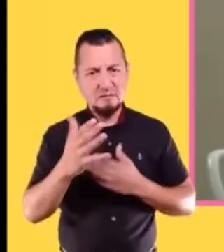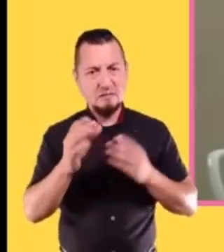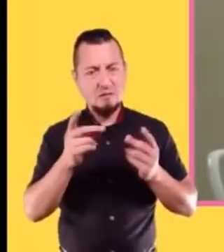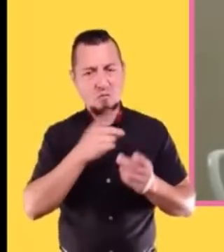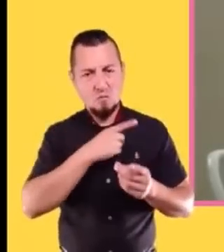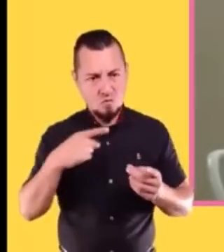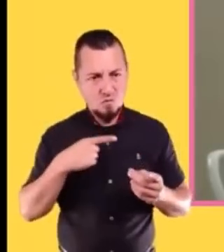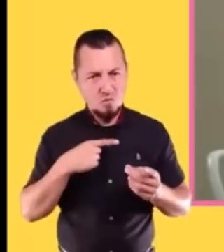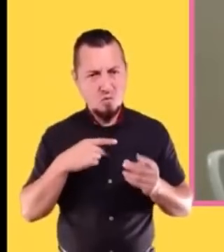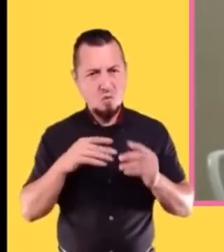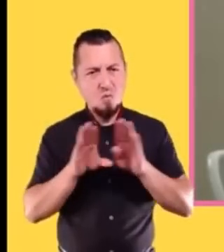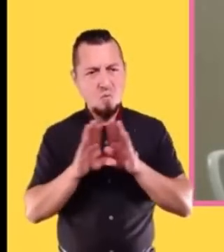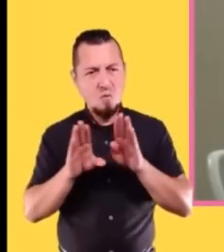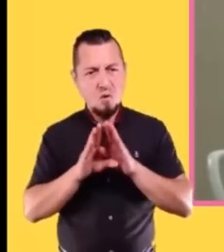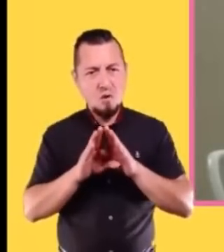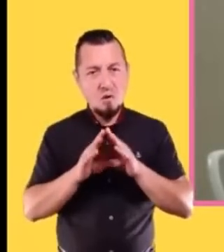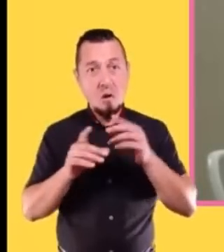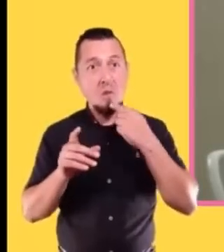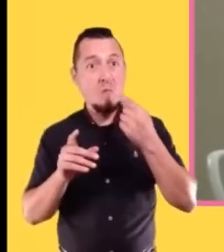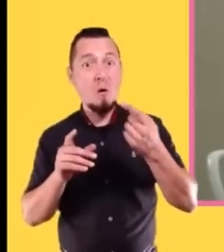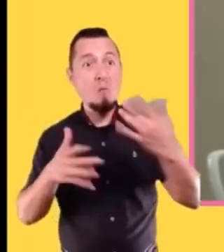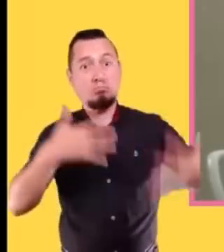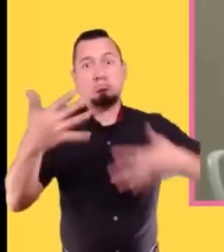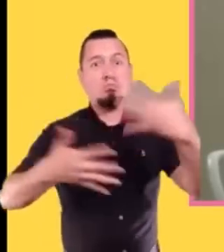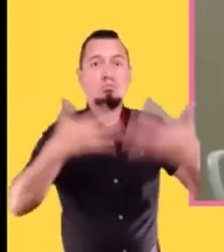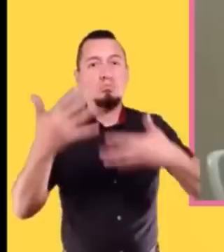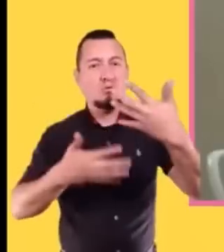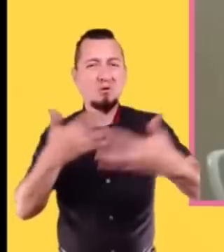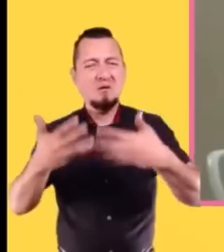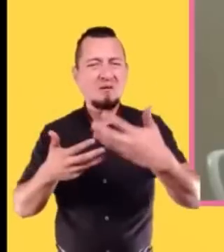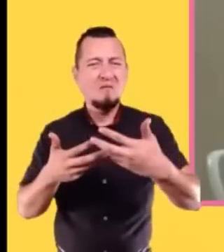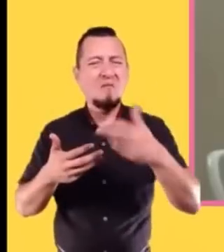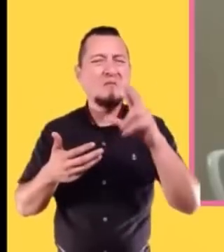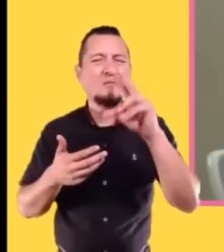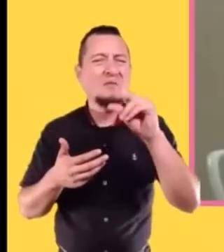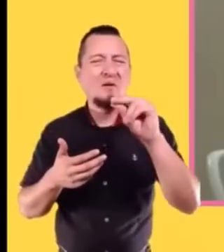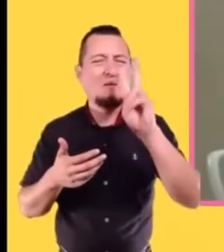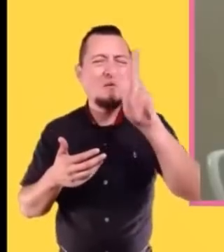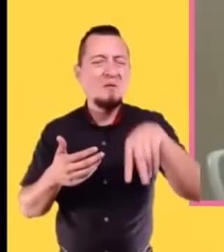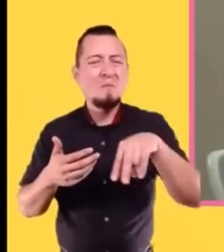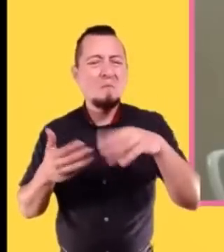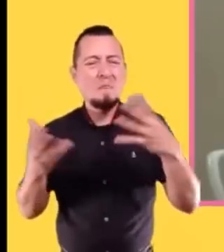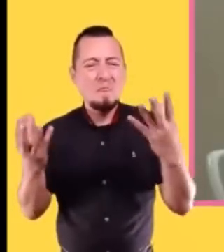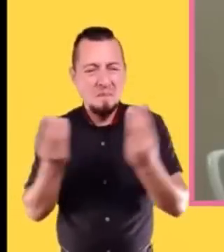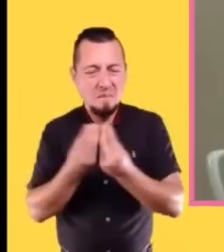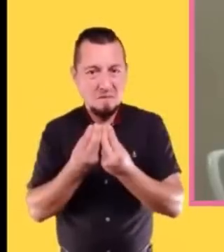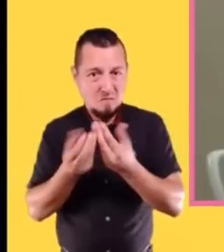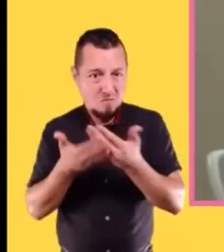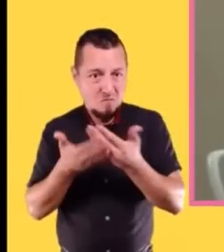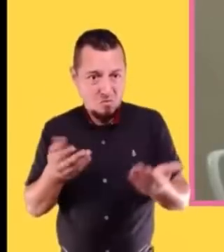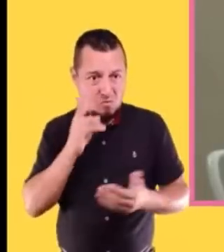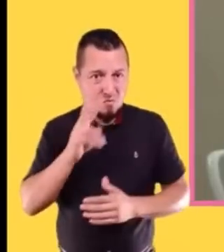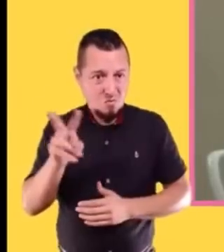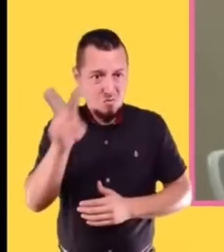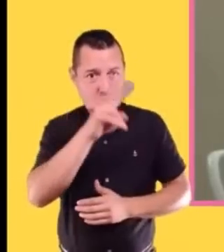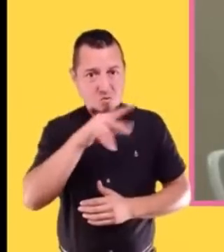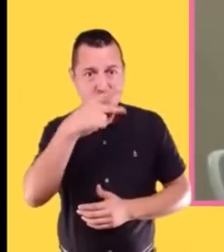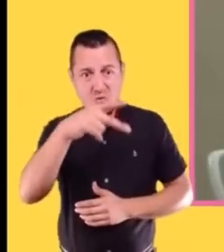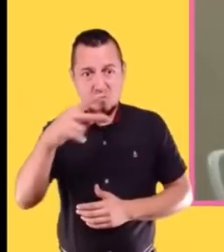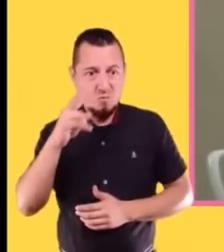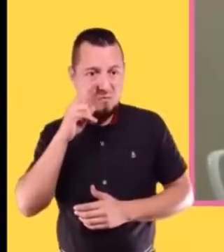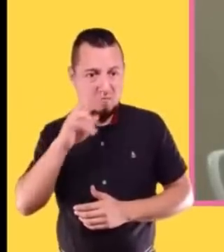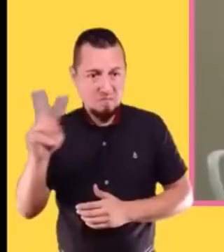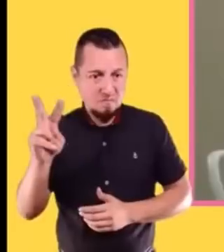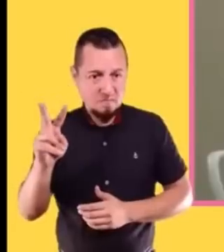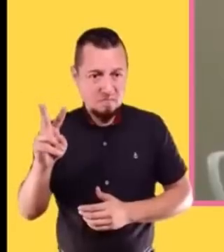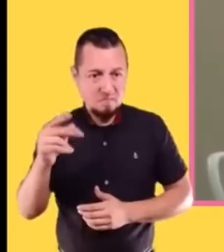fácil irse en la primera y convertir esto en un asunto de posturas políticas o peor aún, como está sucediendo, partidistas. Yo no